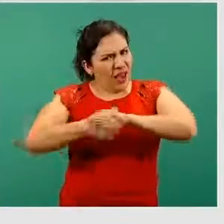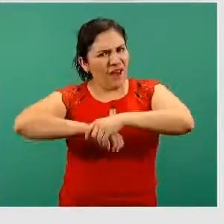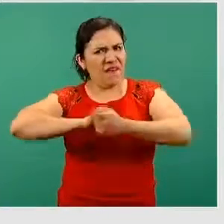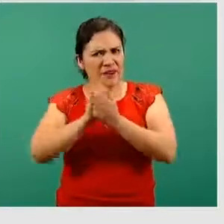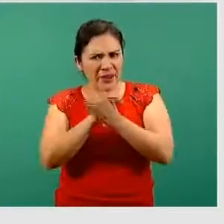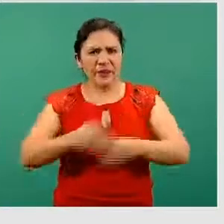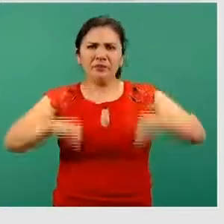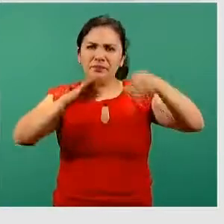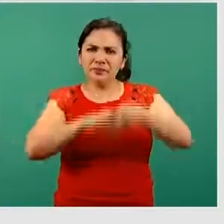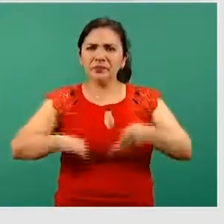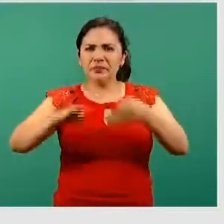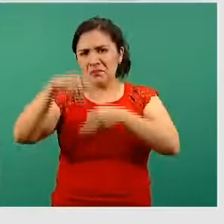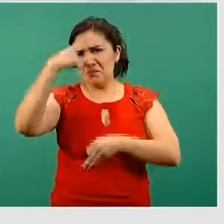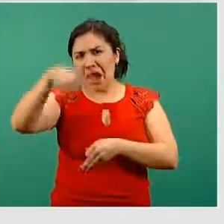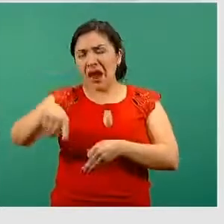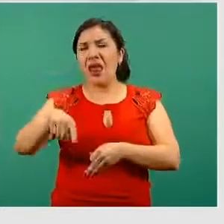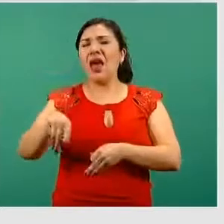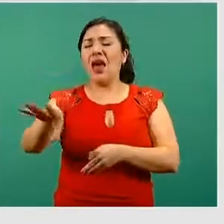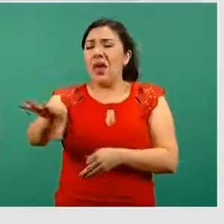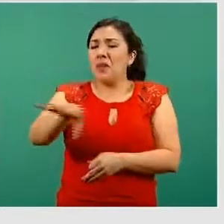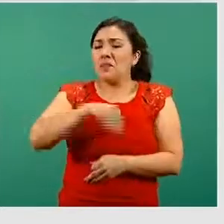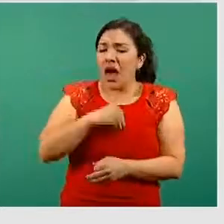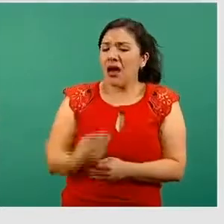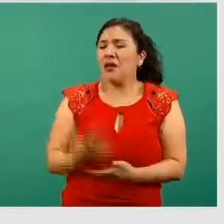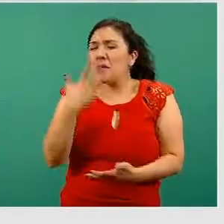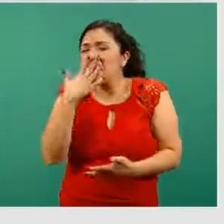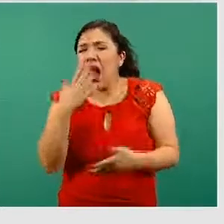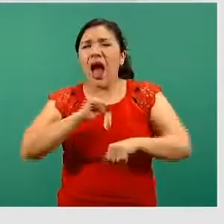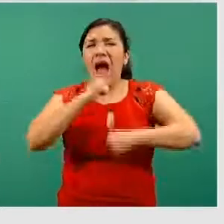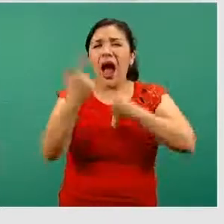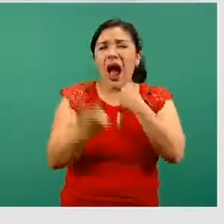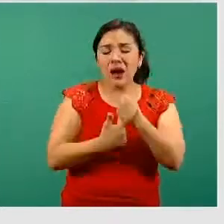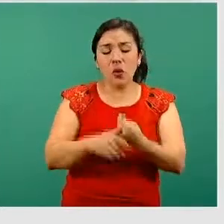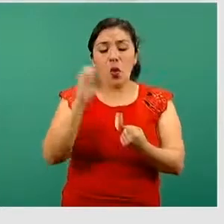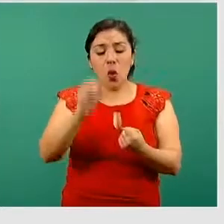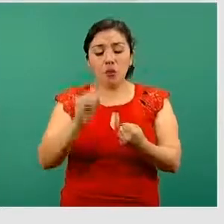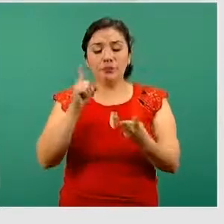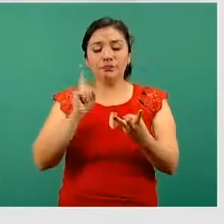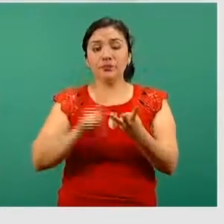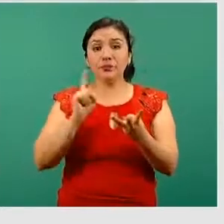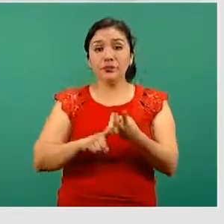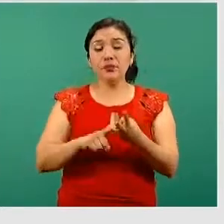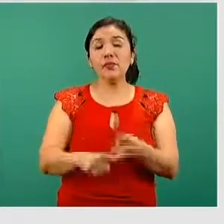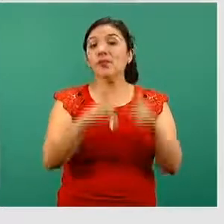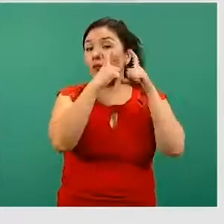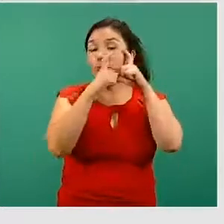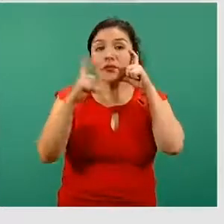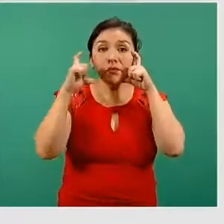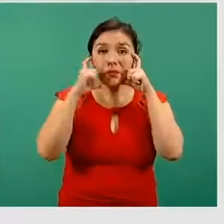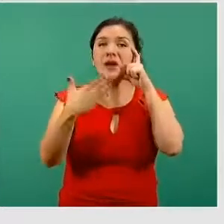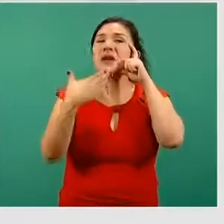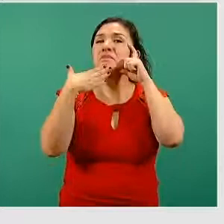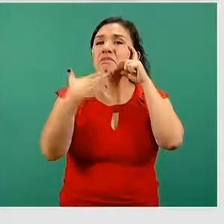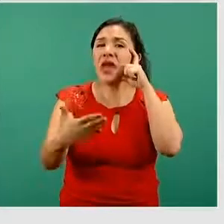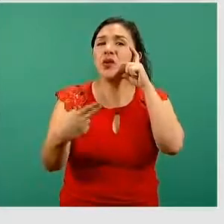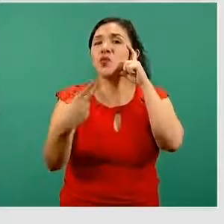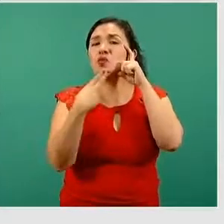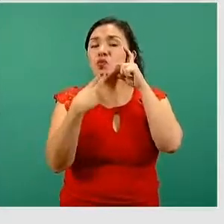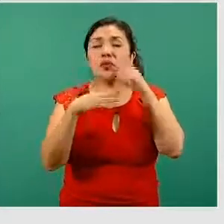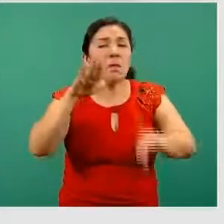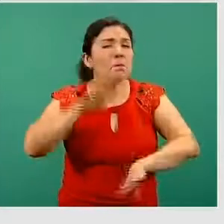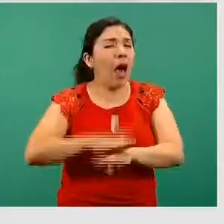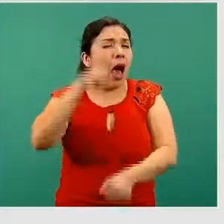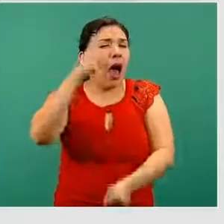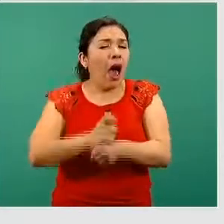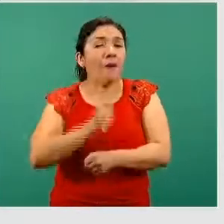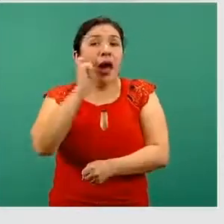momento llevar el virus a nuestras vías respiratorias y el uso adecuado del cubrebocas, sobre todo cuando estamos